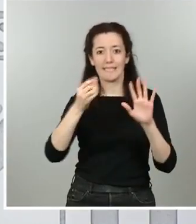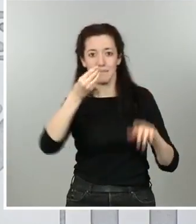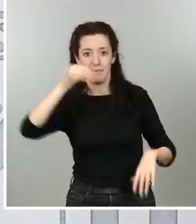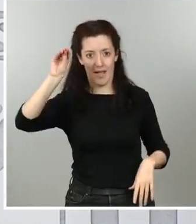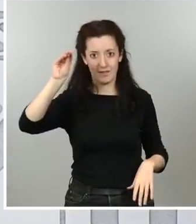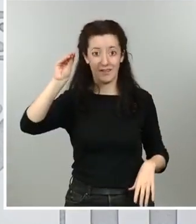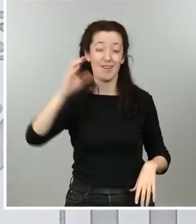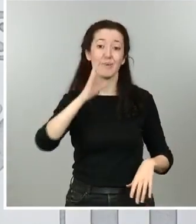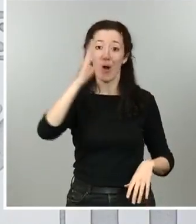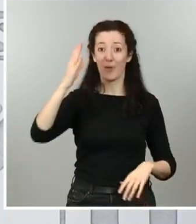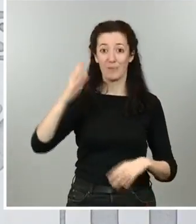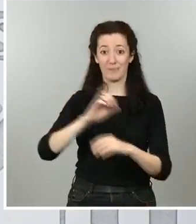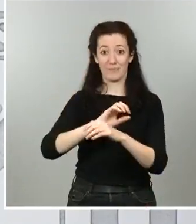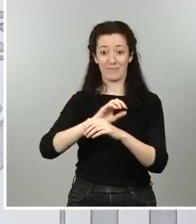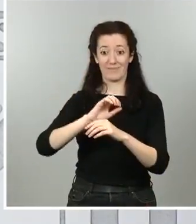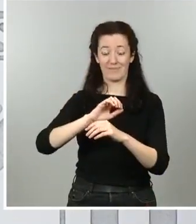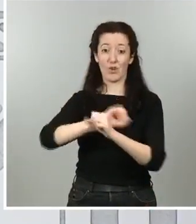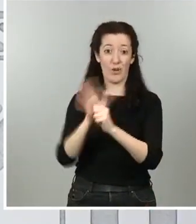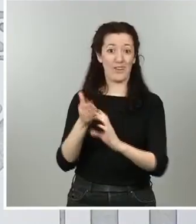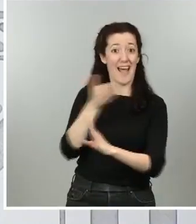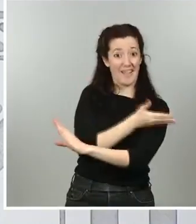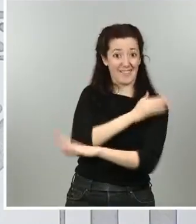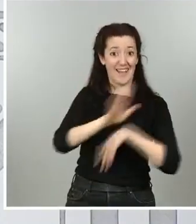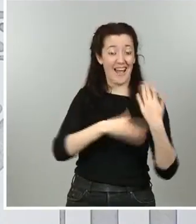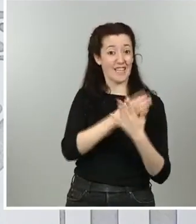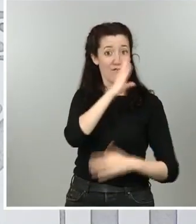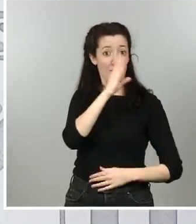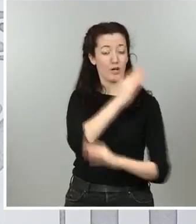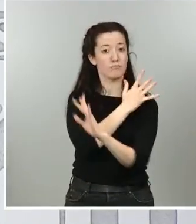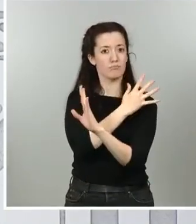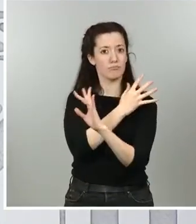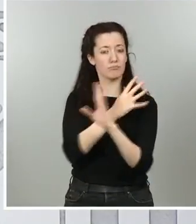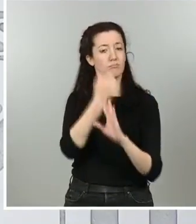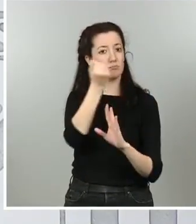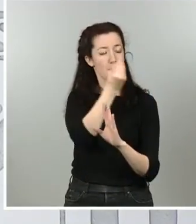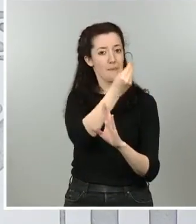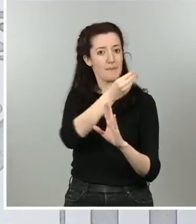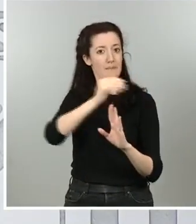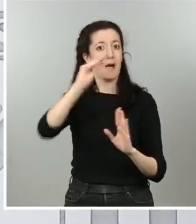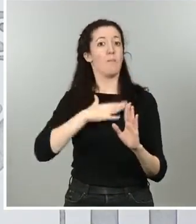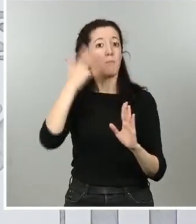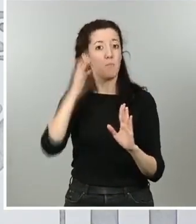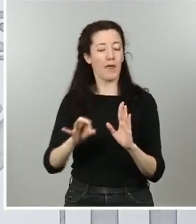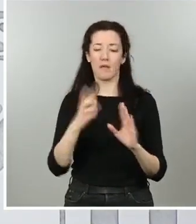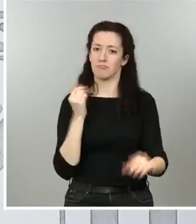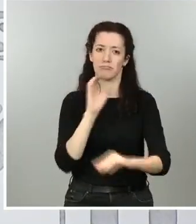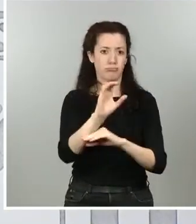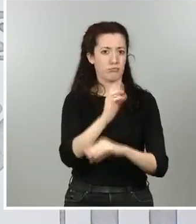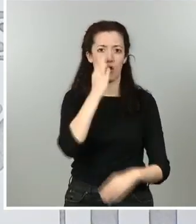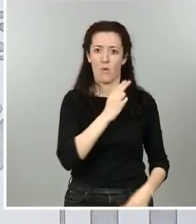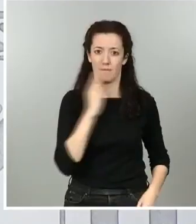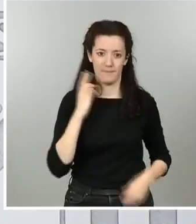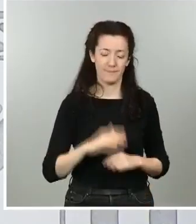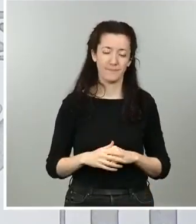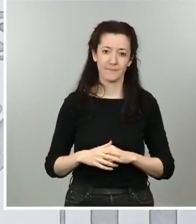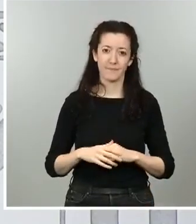registrando hasta el mes de febrero. Como he dicho, el Gobierno desde el primer momento tuvo claro que era imprescindible proteger